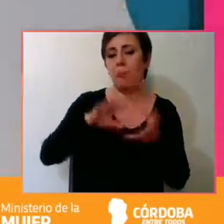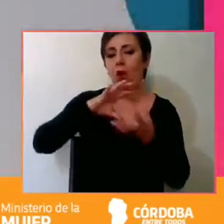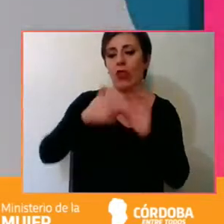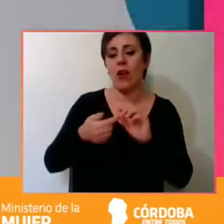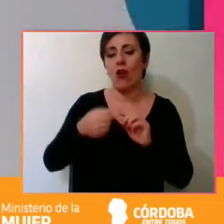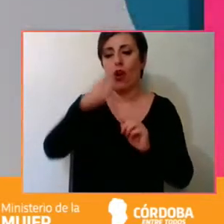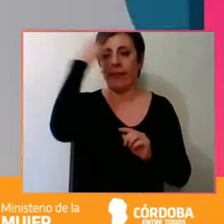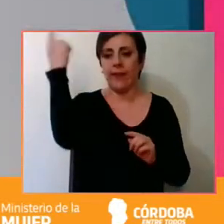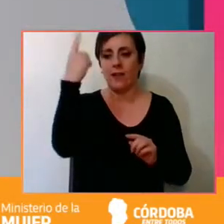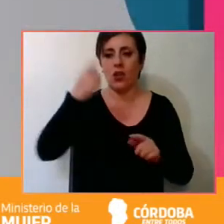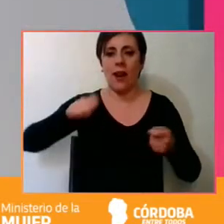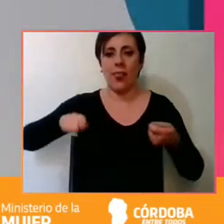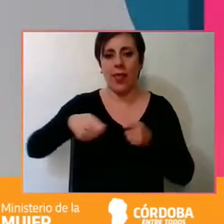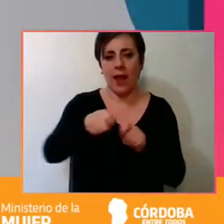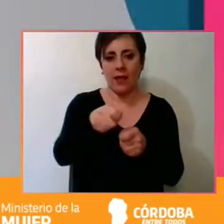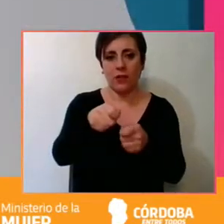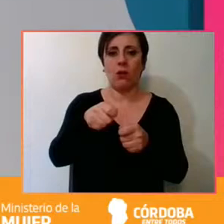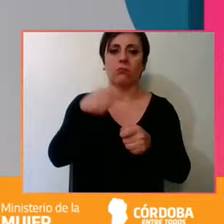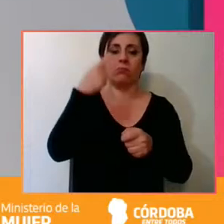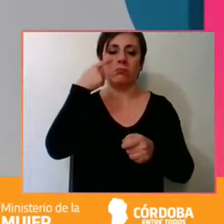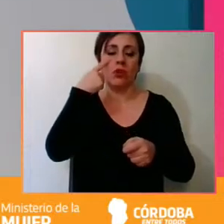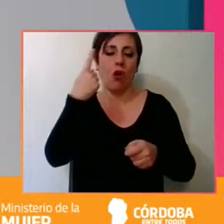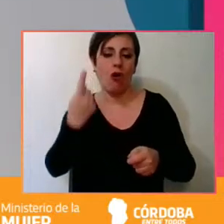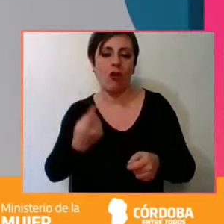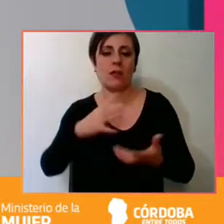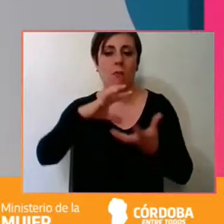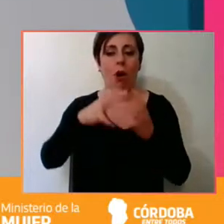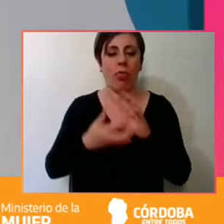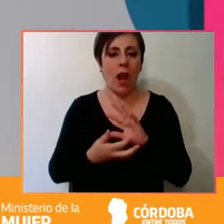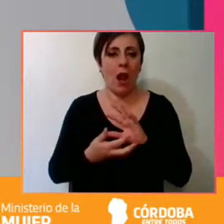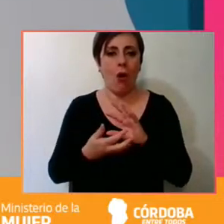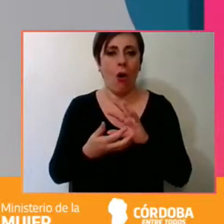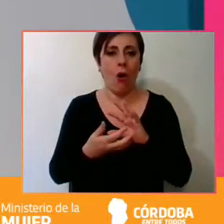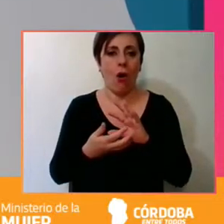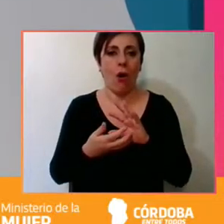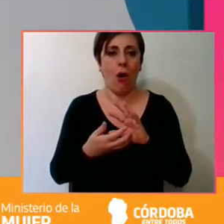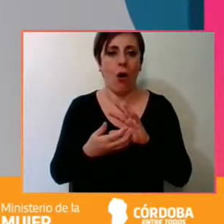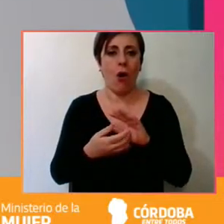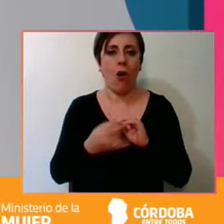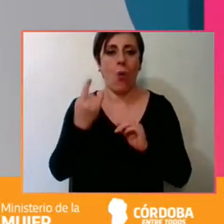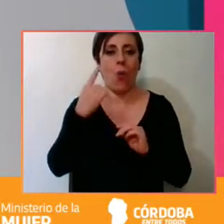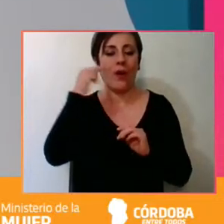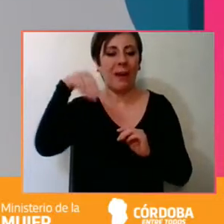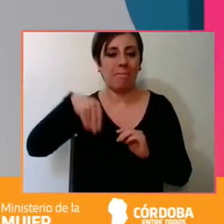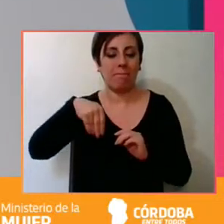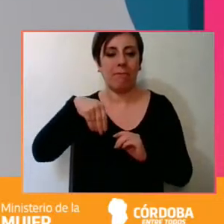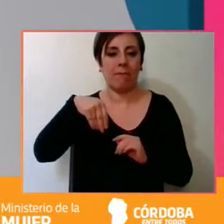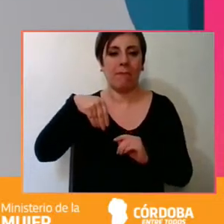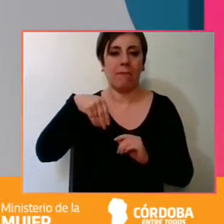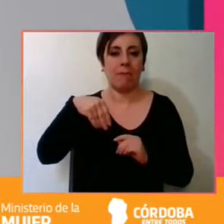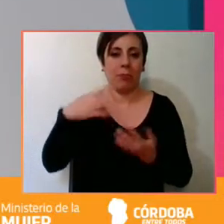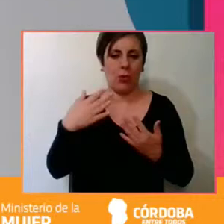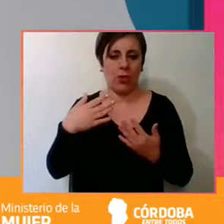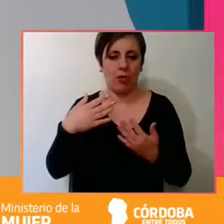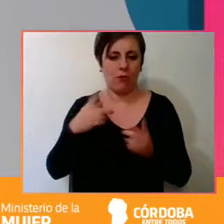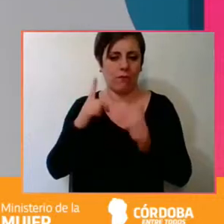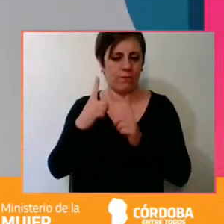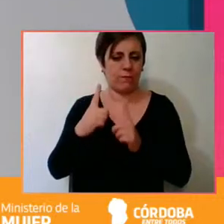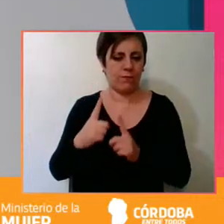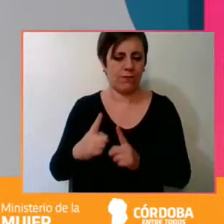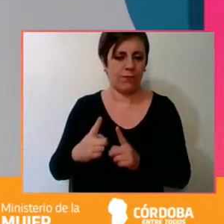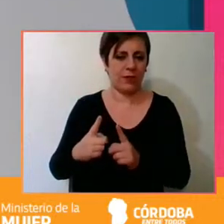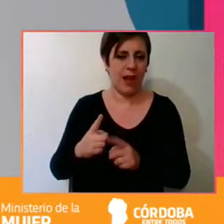gestión. Vamos a conocer este modelo que la UIM ha podido afianzar a lo largo de todos